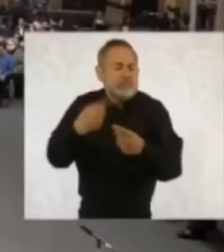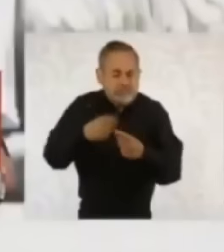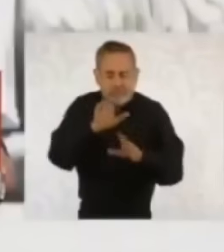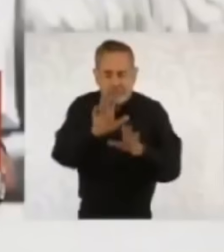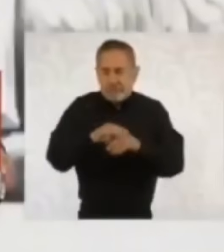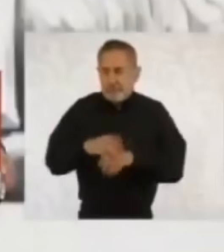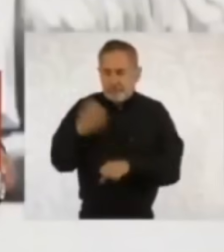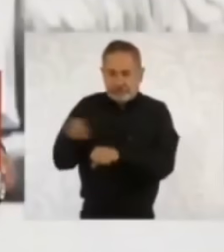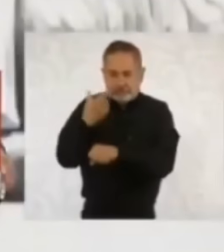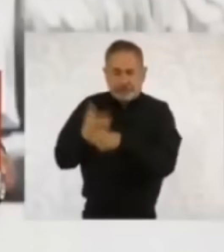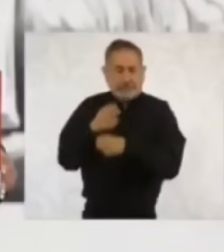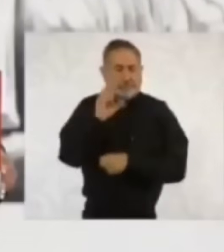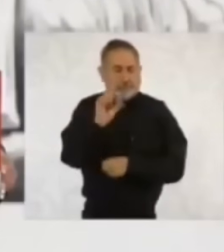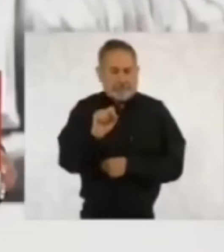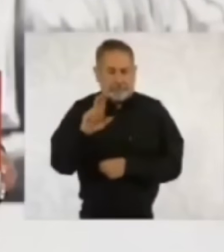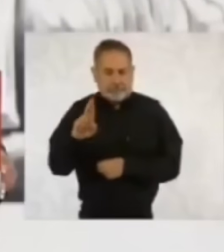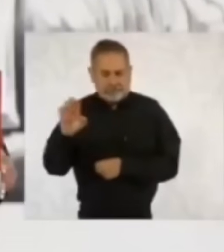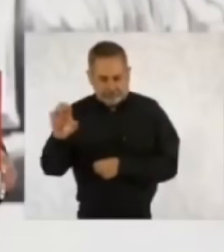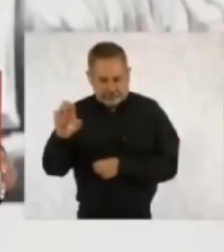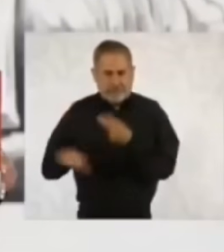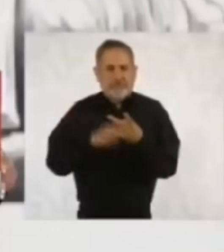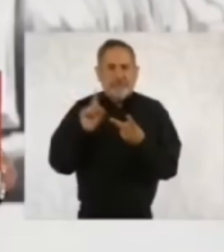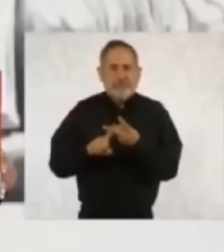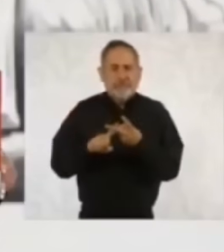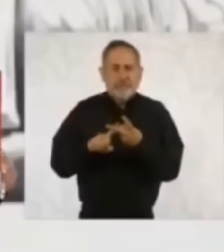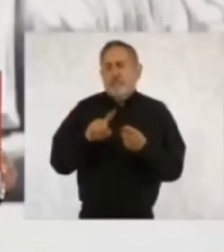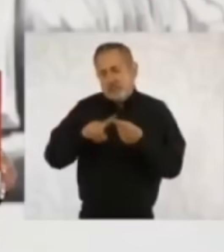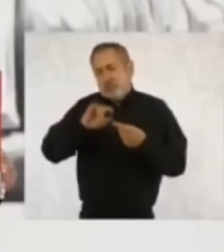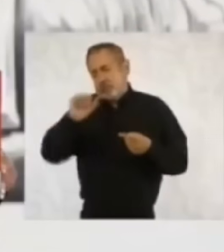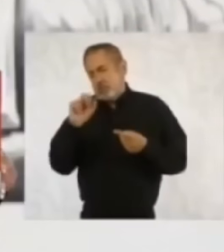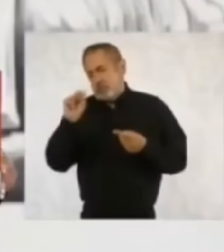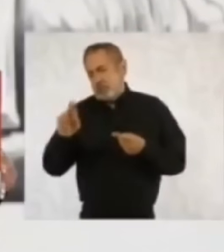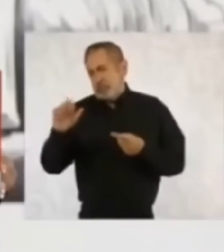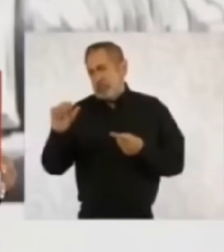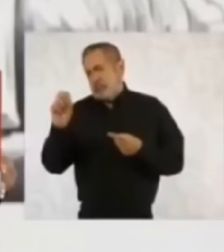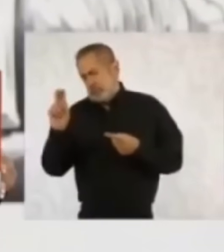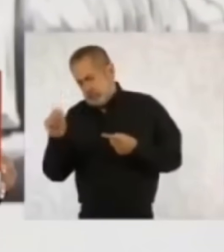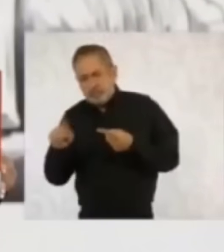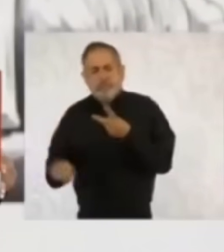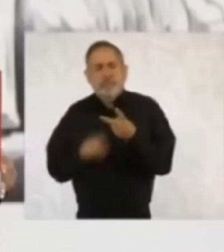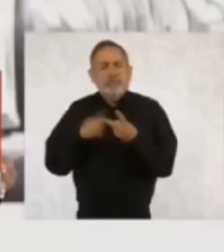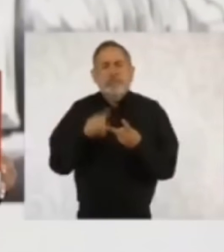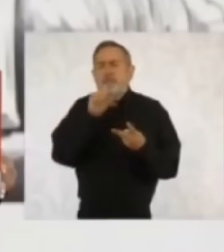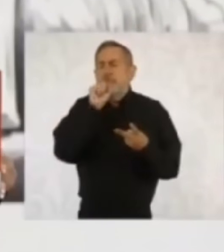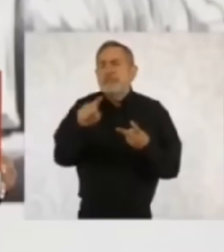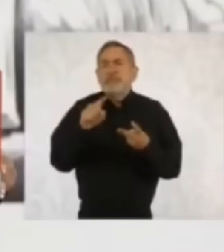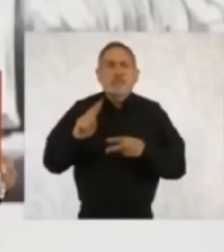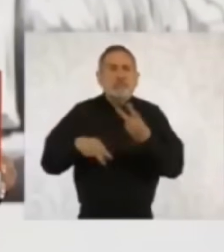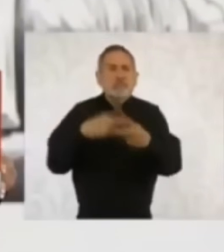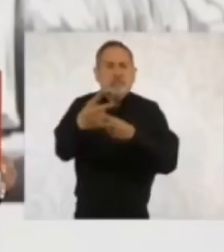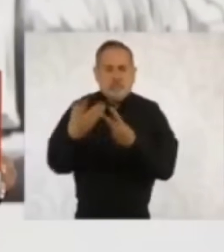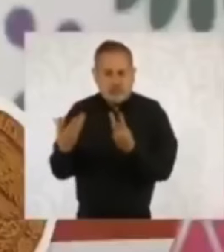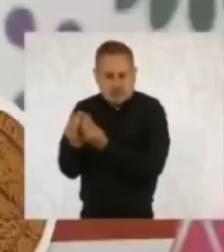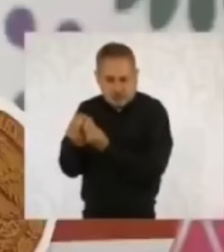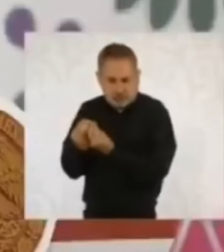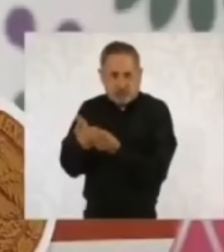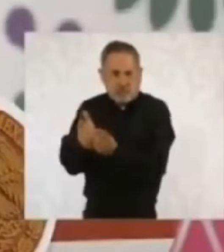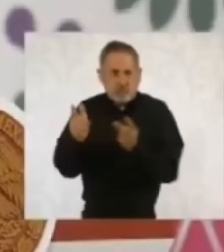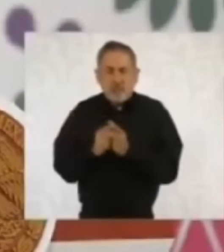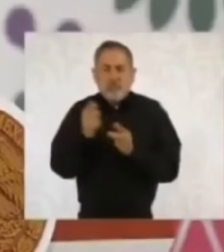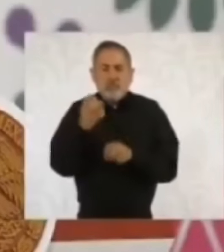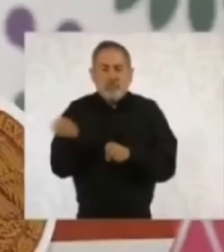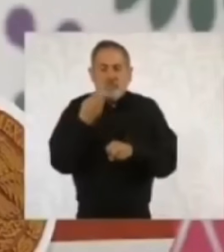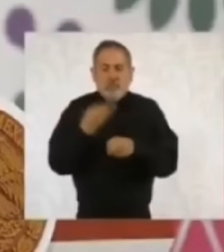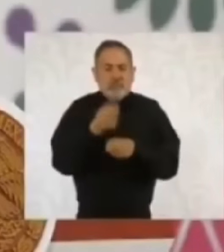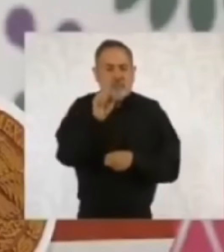está el secretario de Relaciones Exteriores, Juan Ramón de la Fuente, También está el secretario